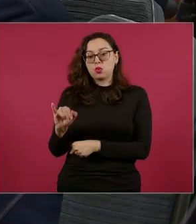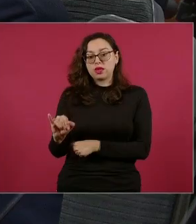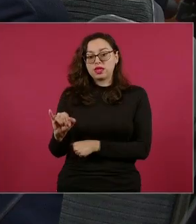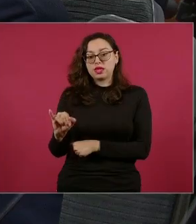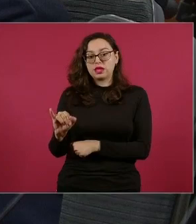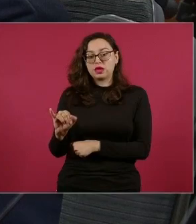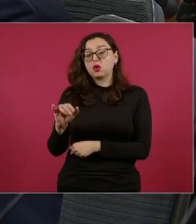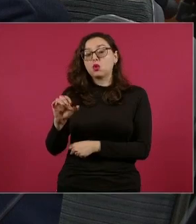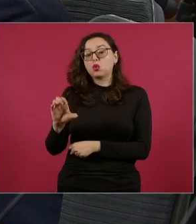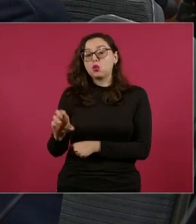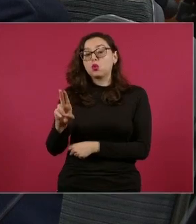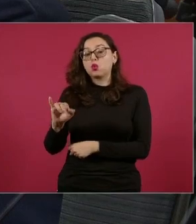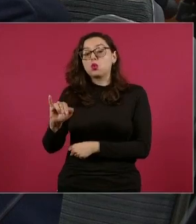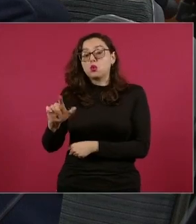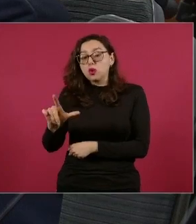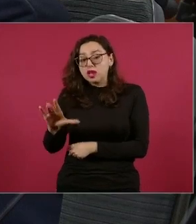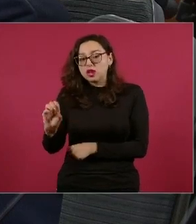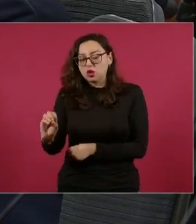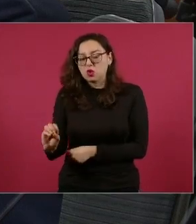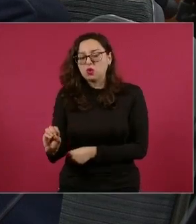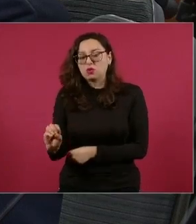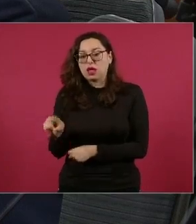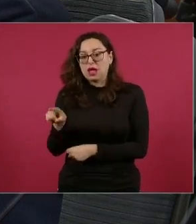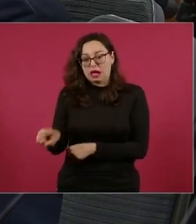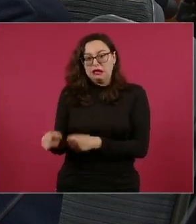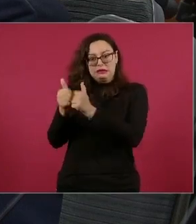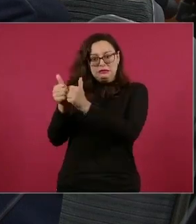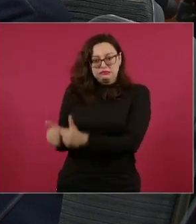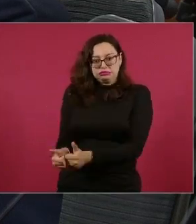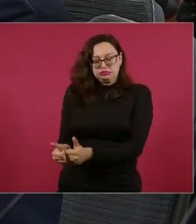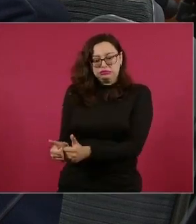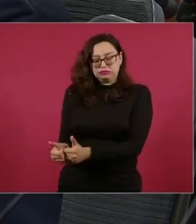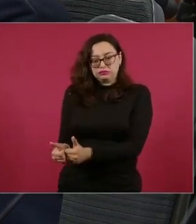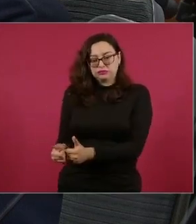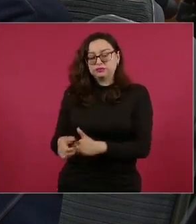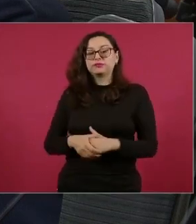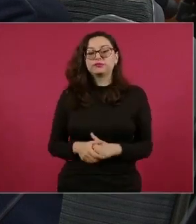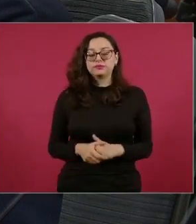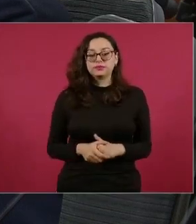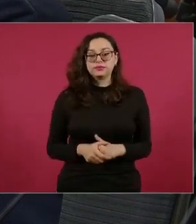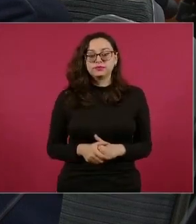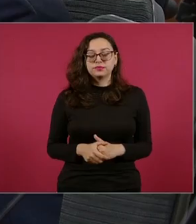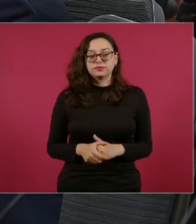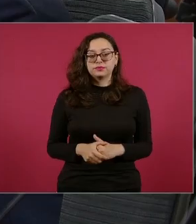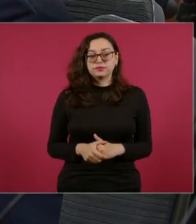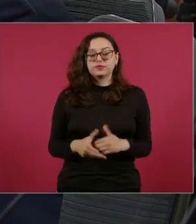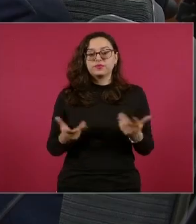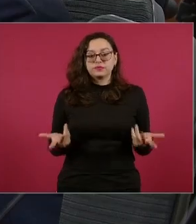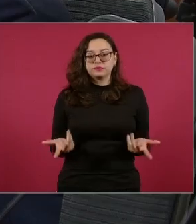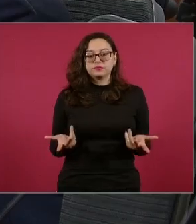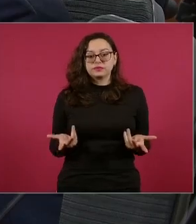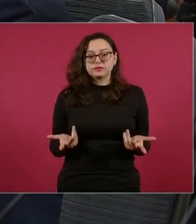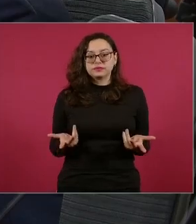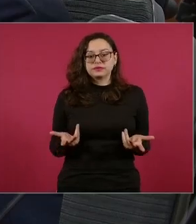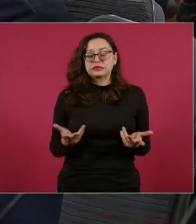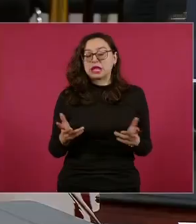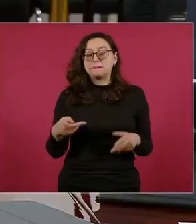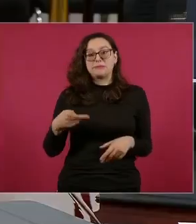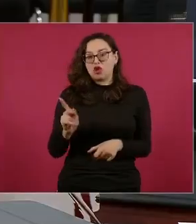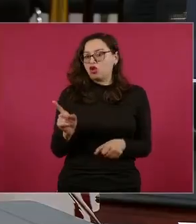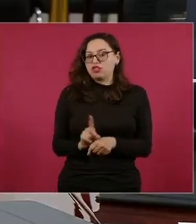Cuilco, en Huehuetenango, y ahí se resguardaron. Ha habido cambios porque es una situación muy